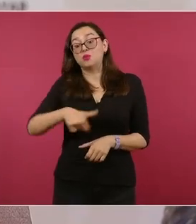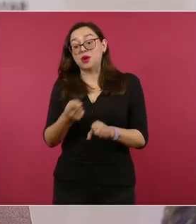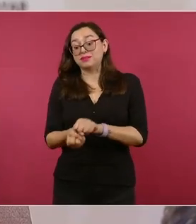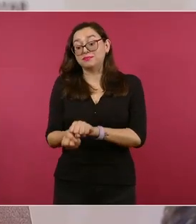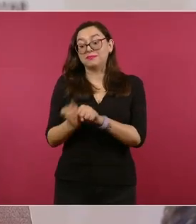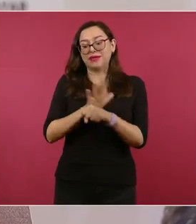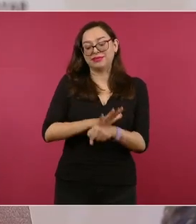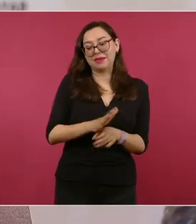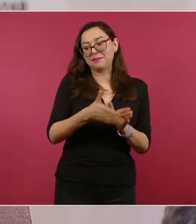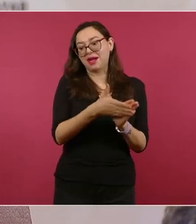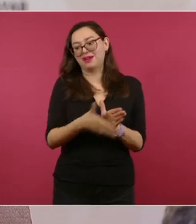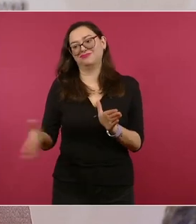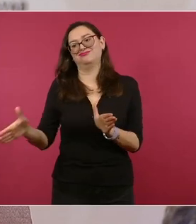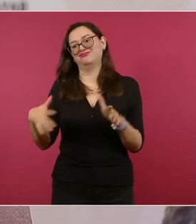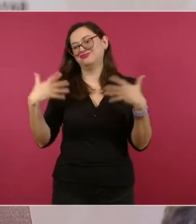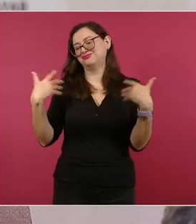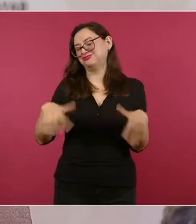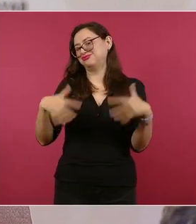porque